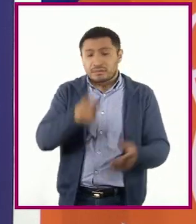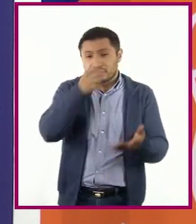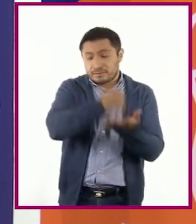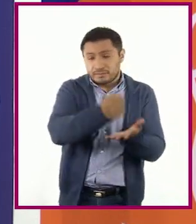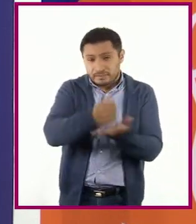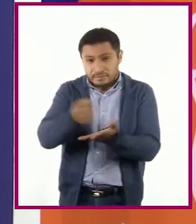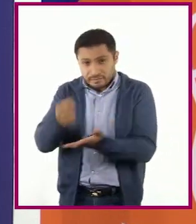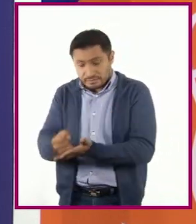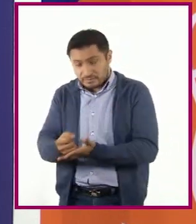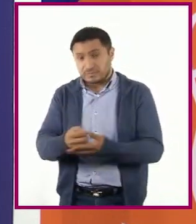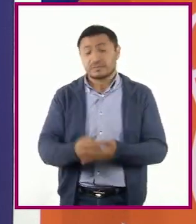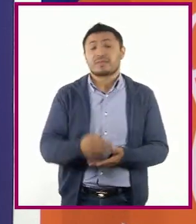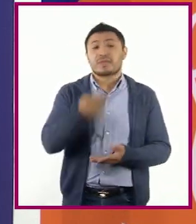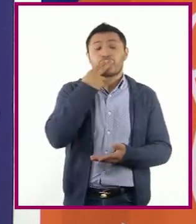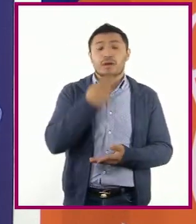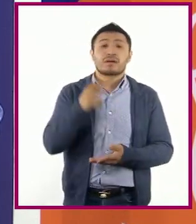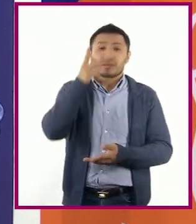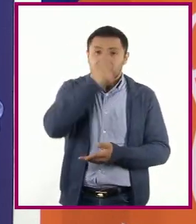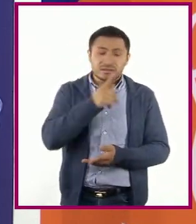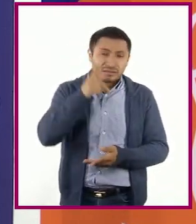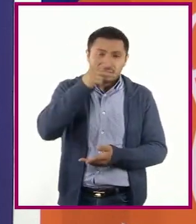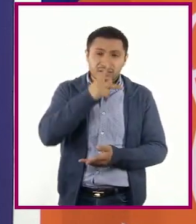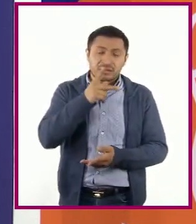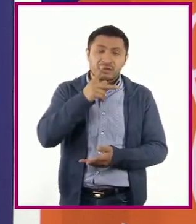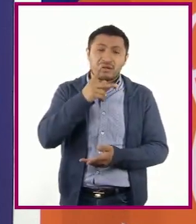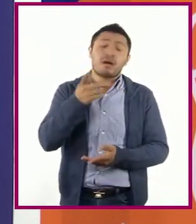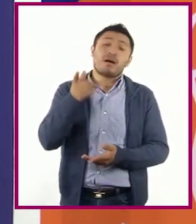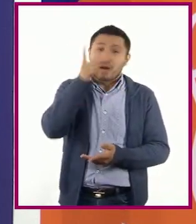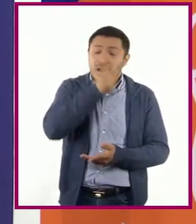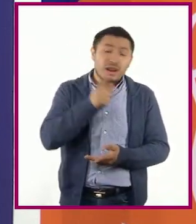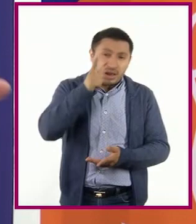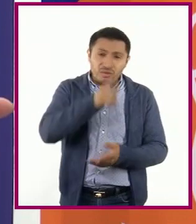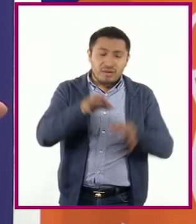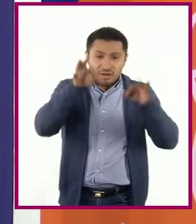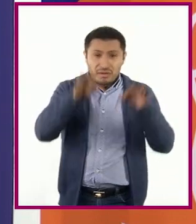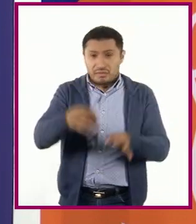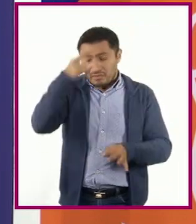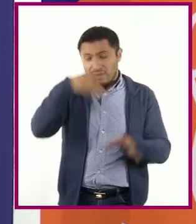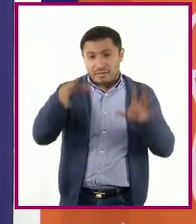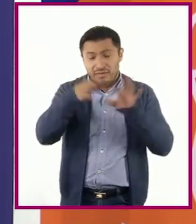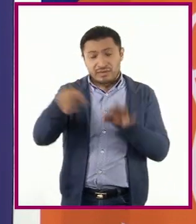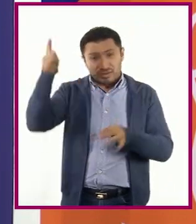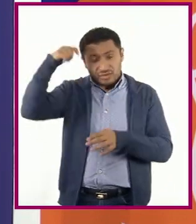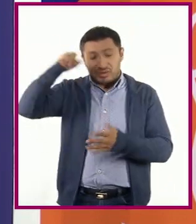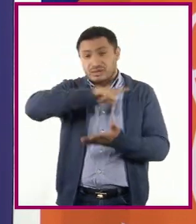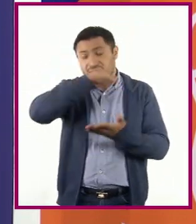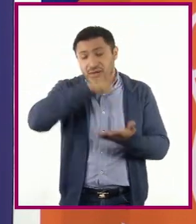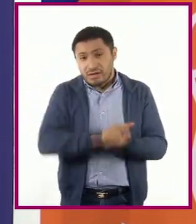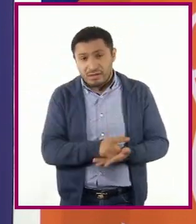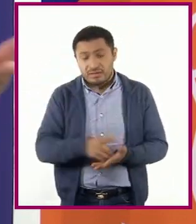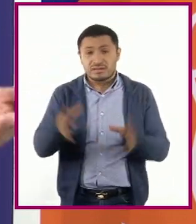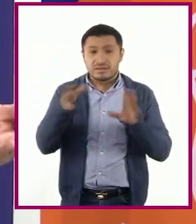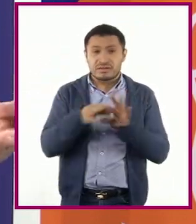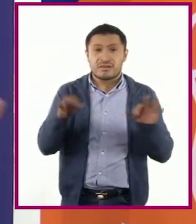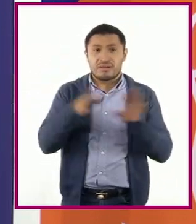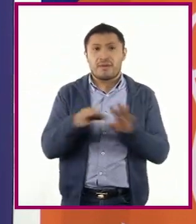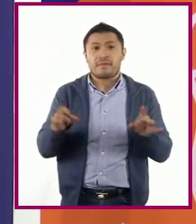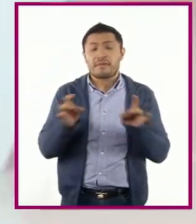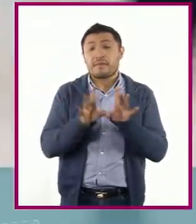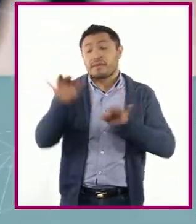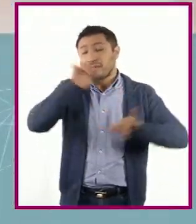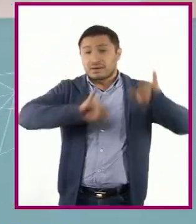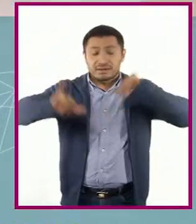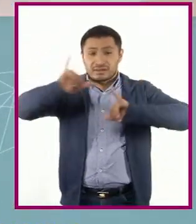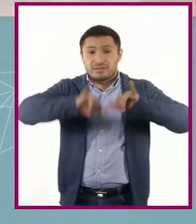un vocabulario determinado para expresar teorías y leyes que explican el comportamiento de los elementos y